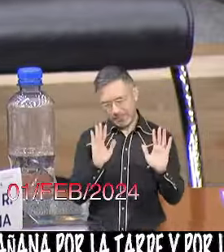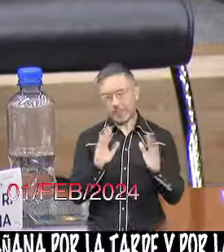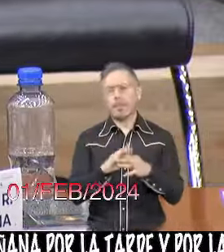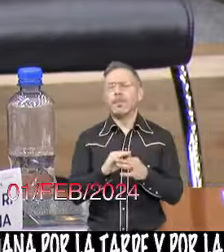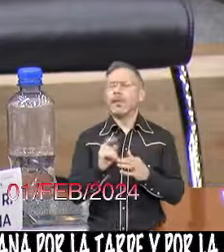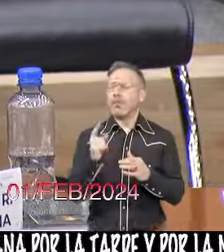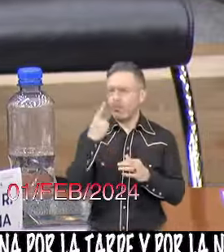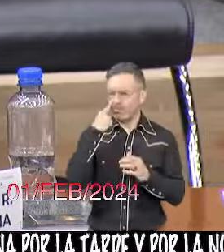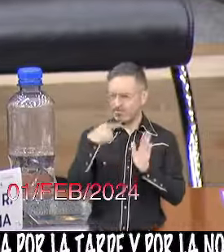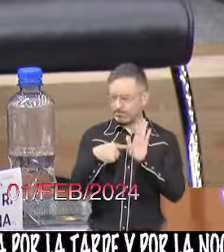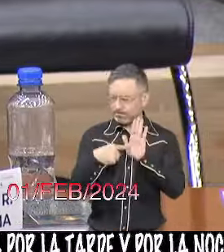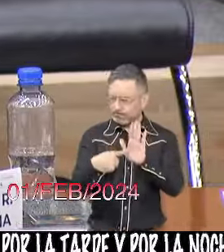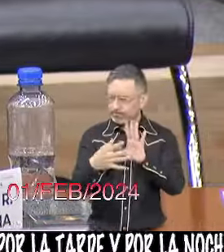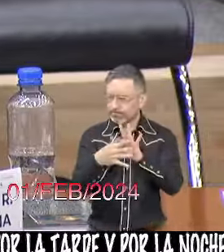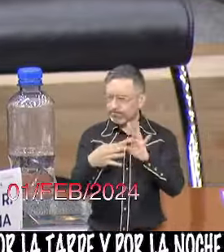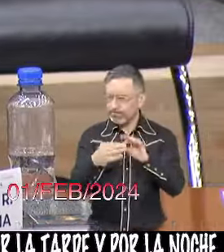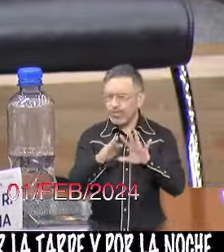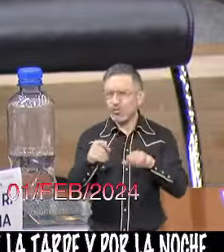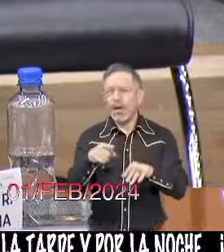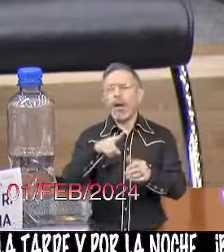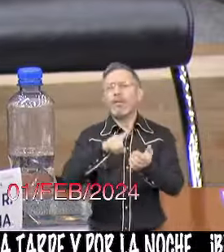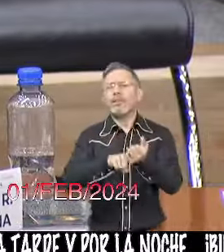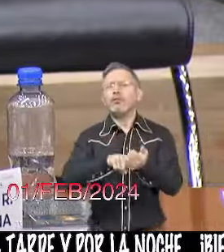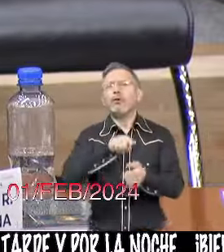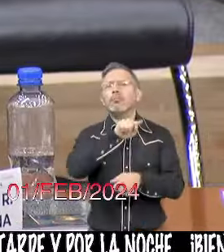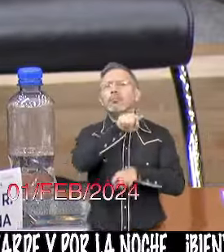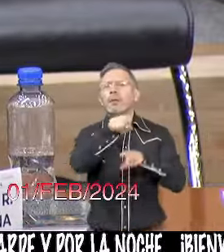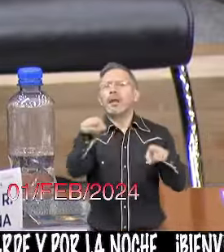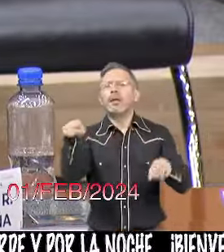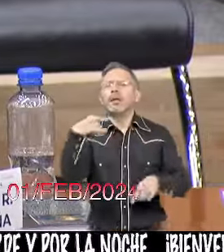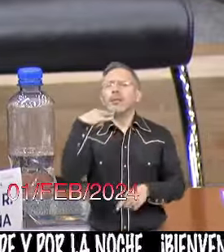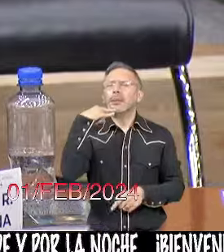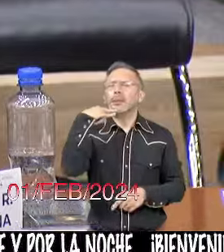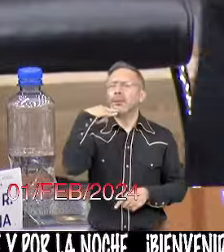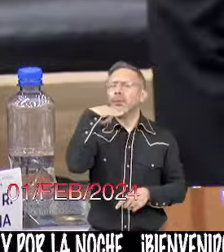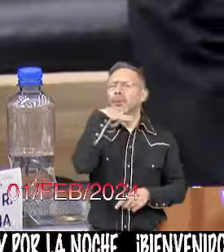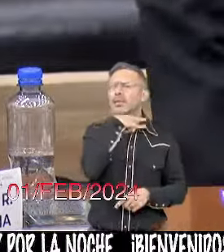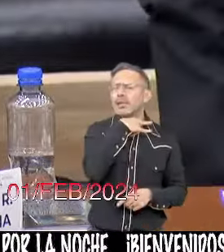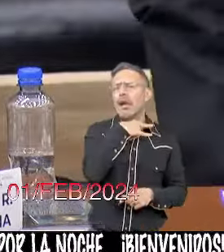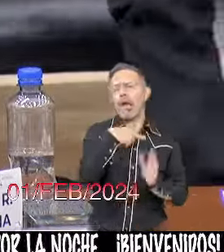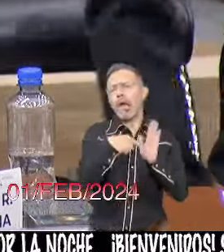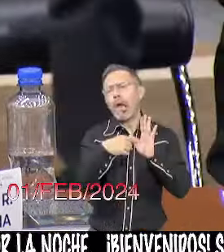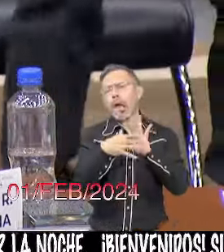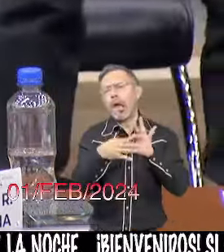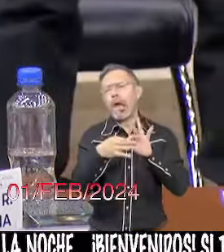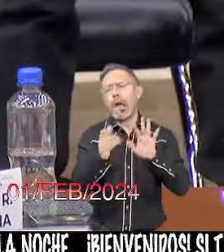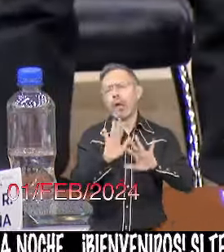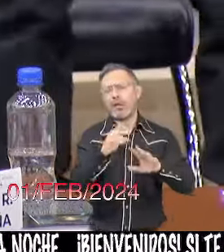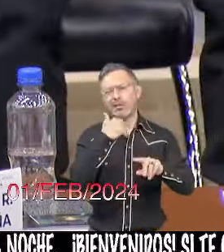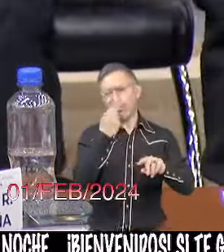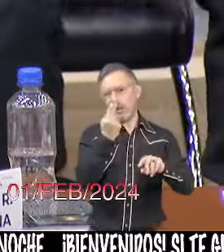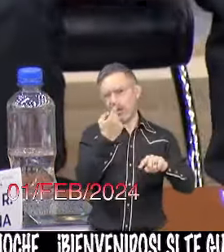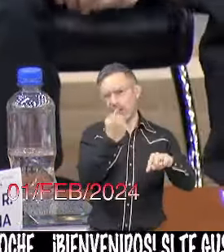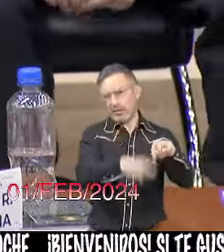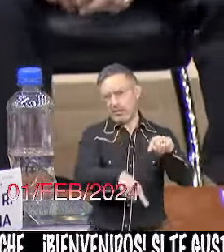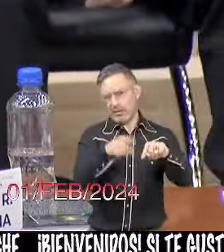que ir desmontando los actos de hipocresía. Porque si hay, por ejemplo, un